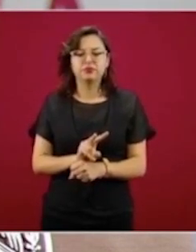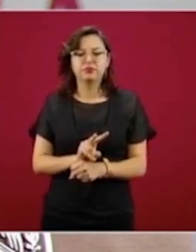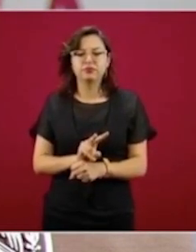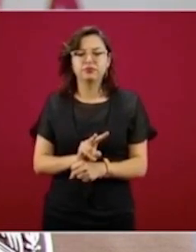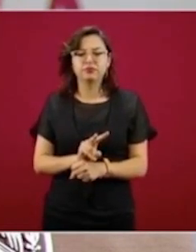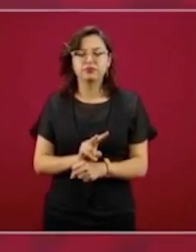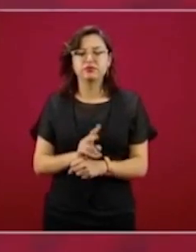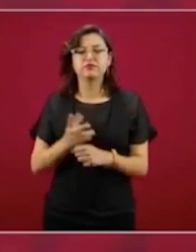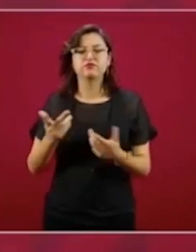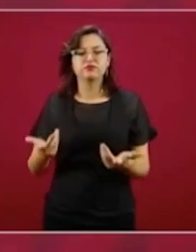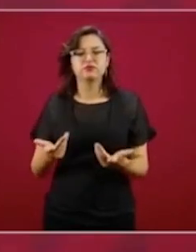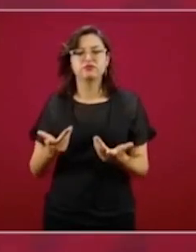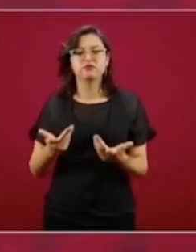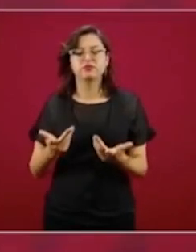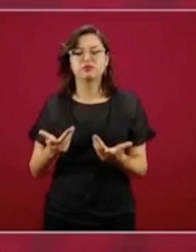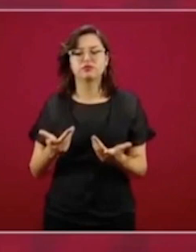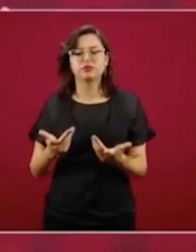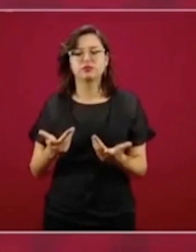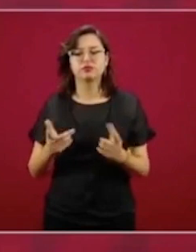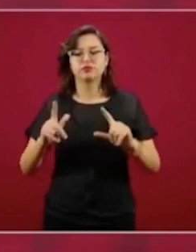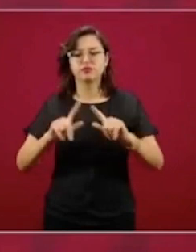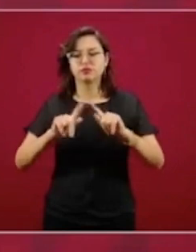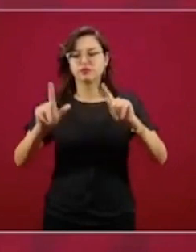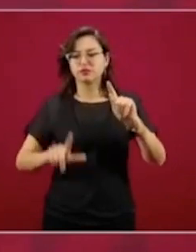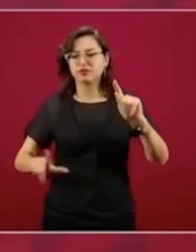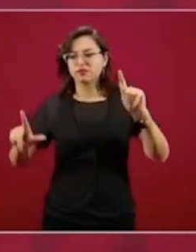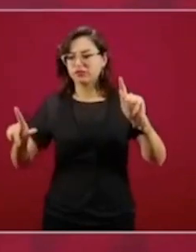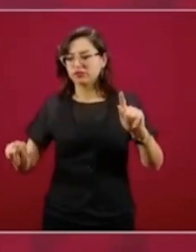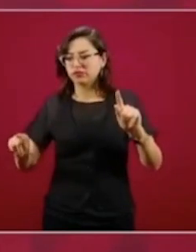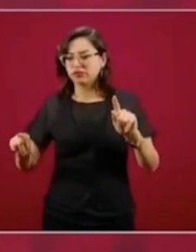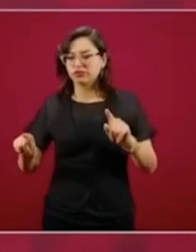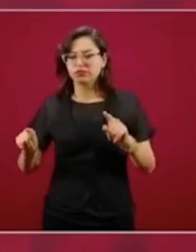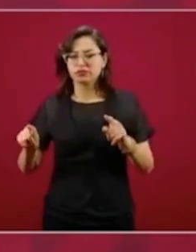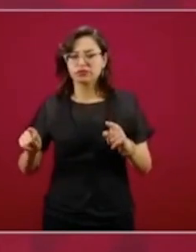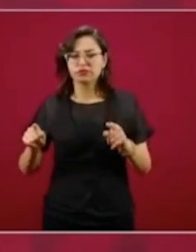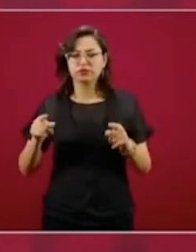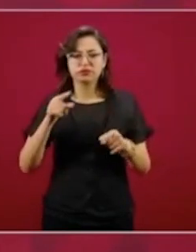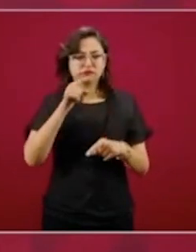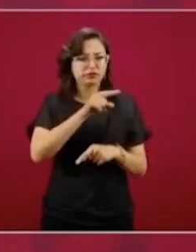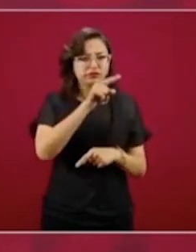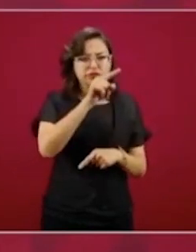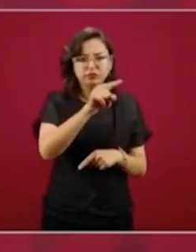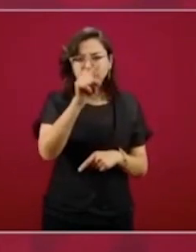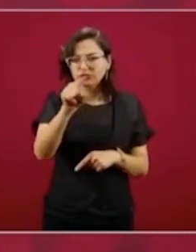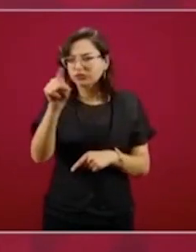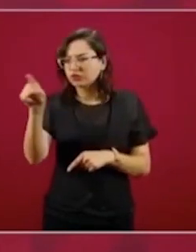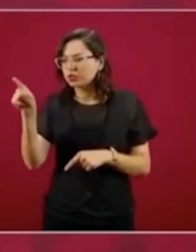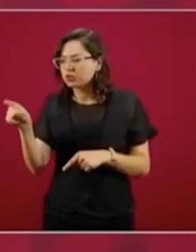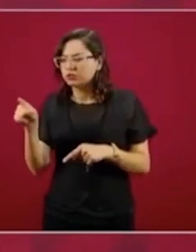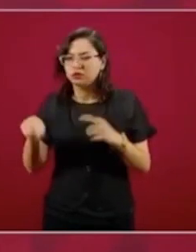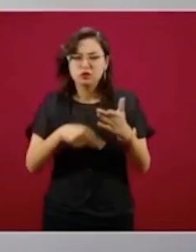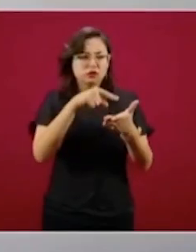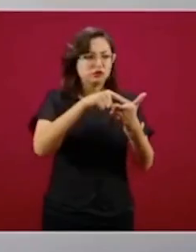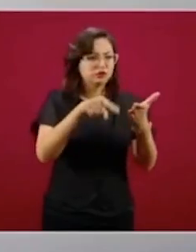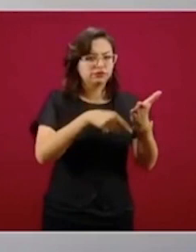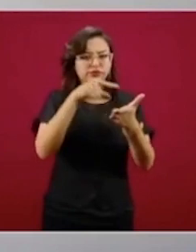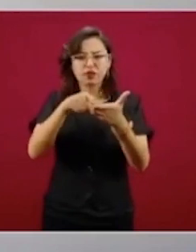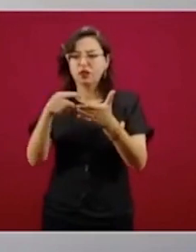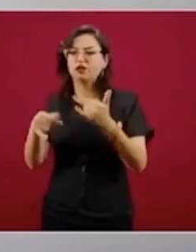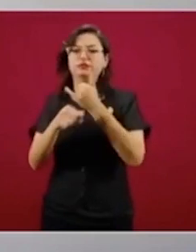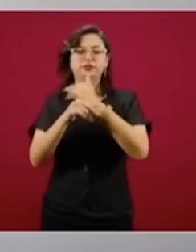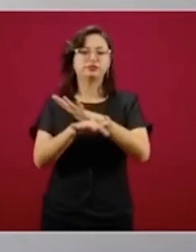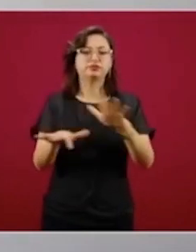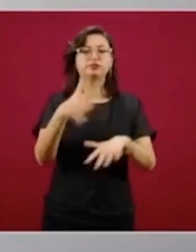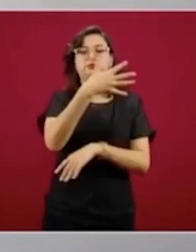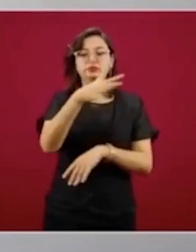en dónde se van acortando espacios, porque este es un informe general, pero